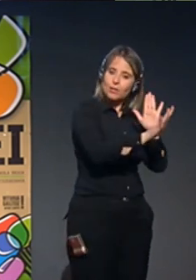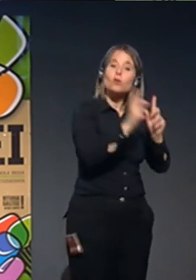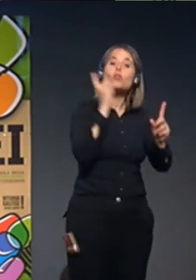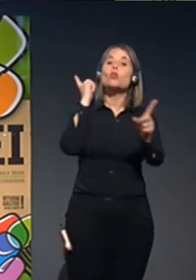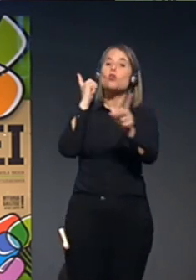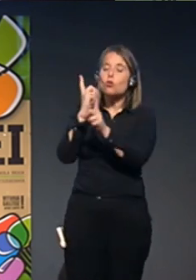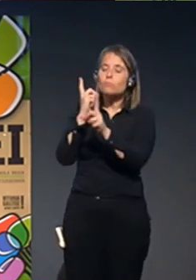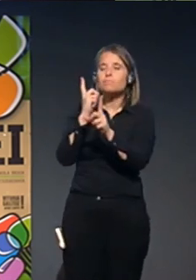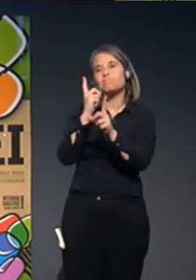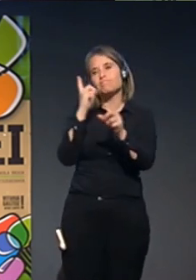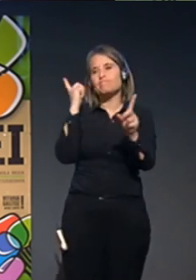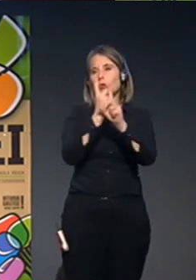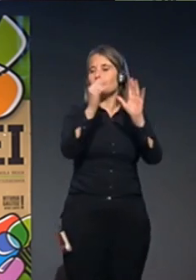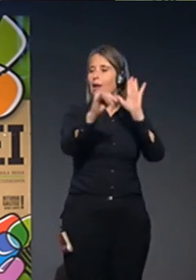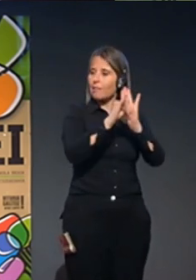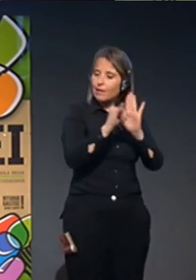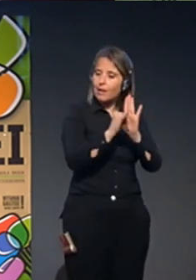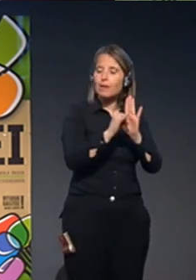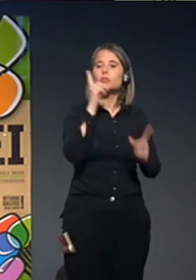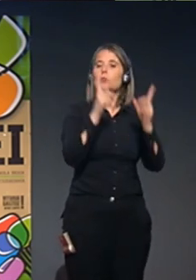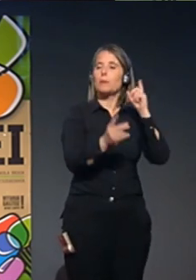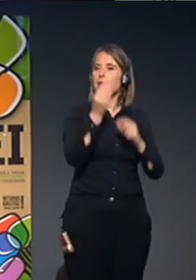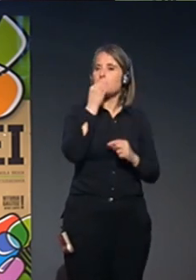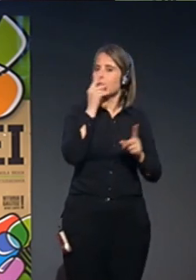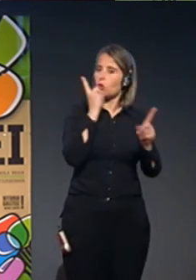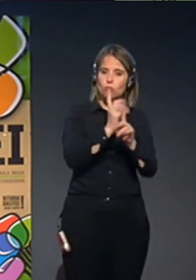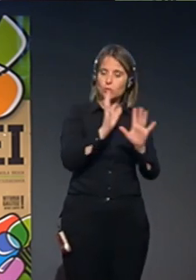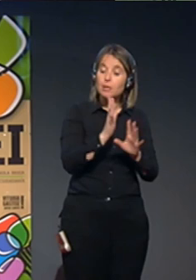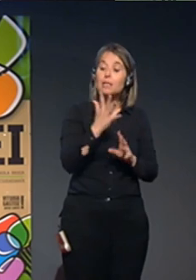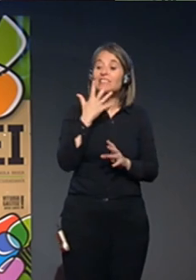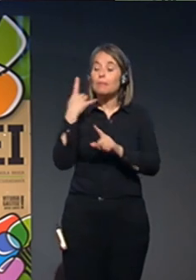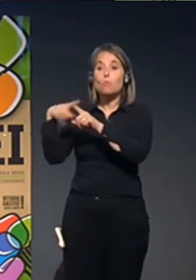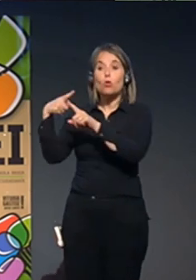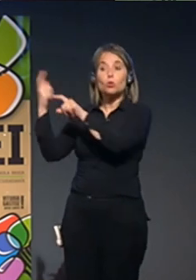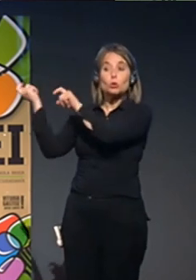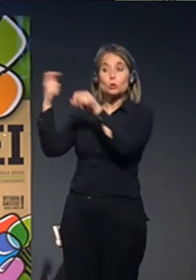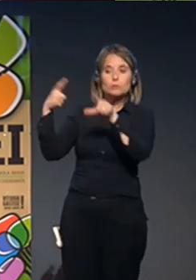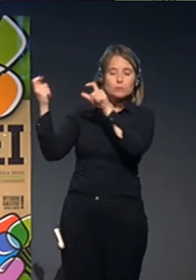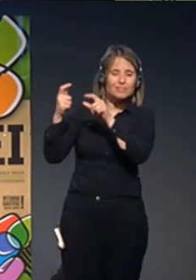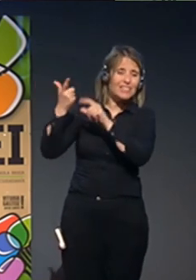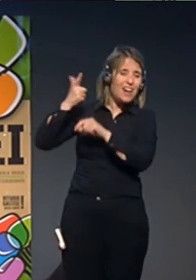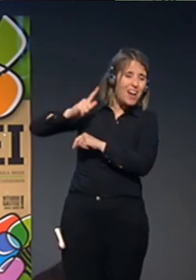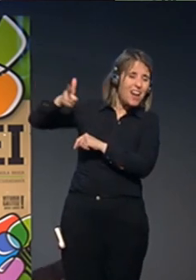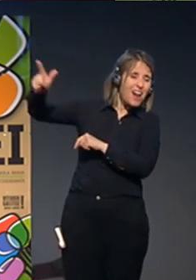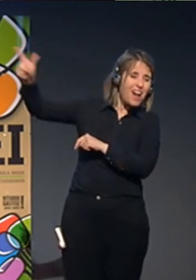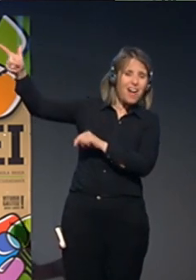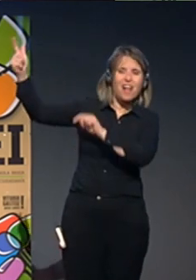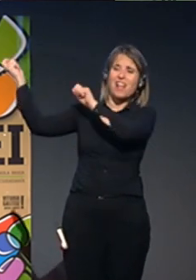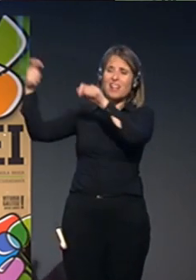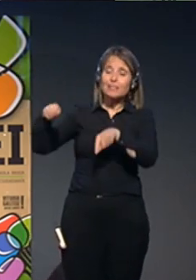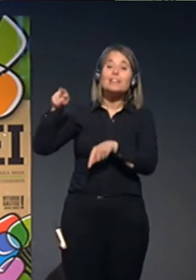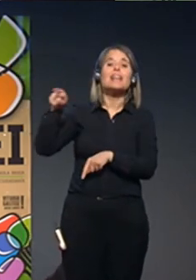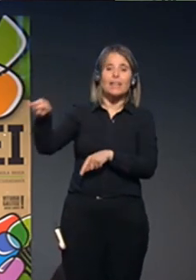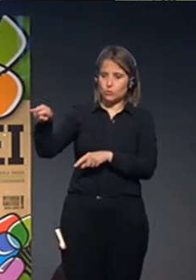la agroindustria que mantiene la soberanía alimentaria pero si esos productos kilométricos que vienen de miles de kilómetros